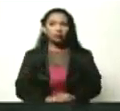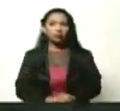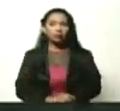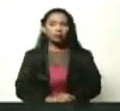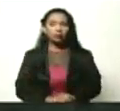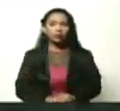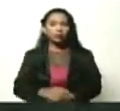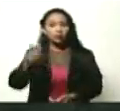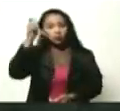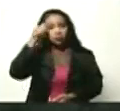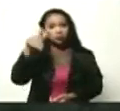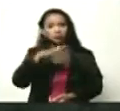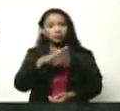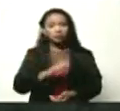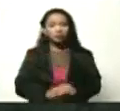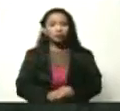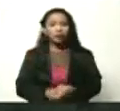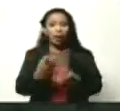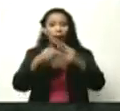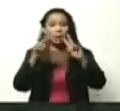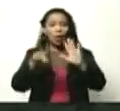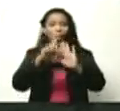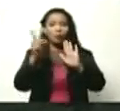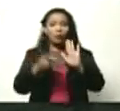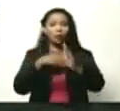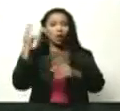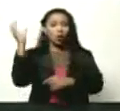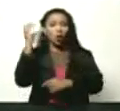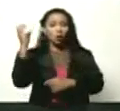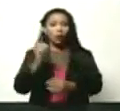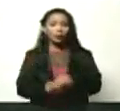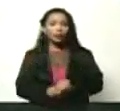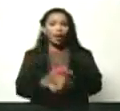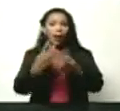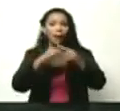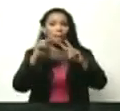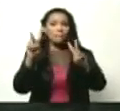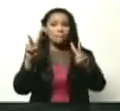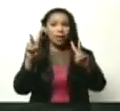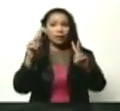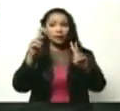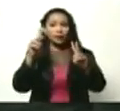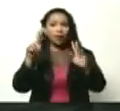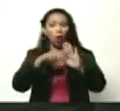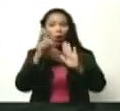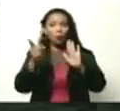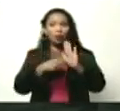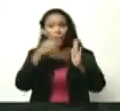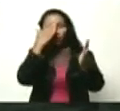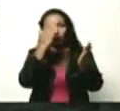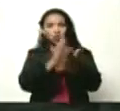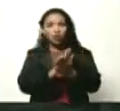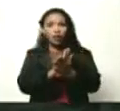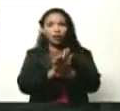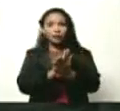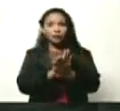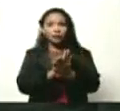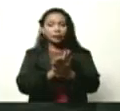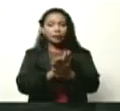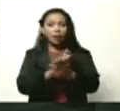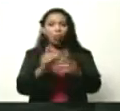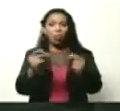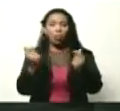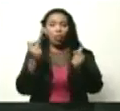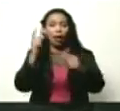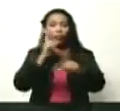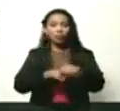los pueblos, para la paz total de Colombia, para la paz total en las fronteras, que van a desaparecer con el tiempo también cuando